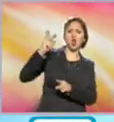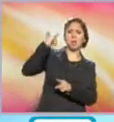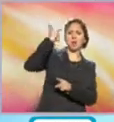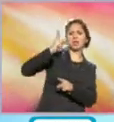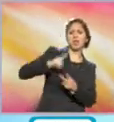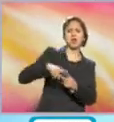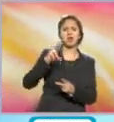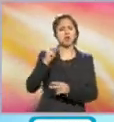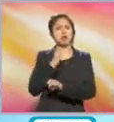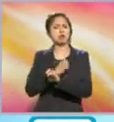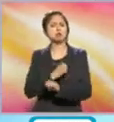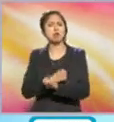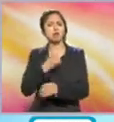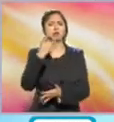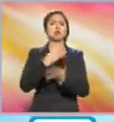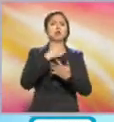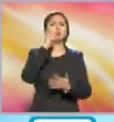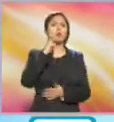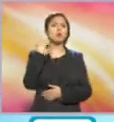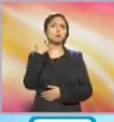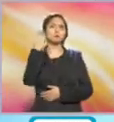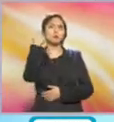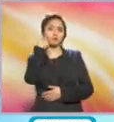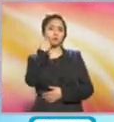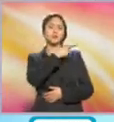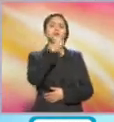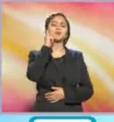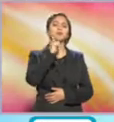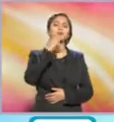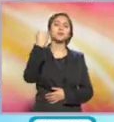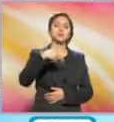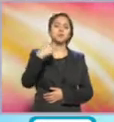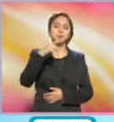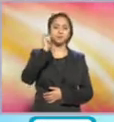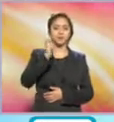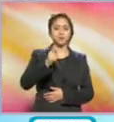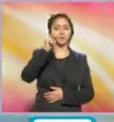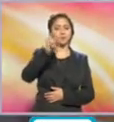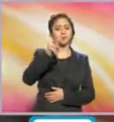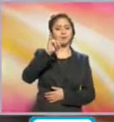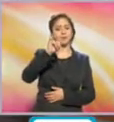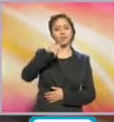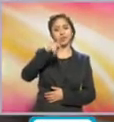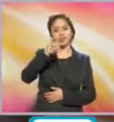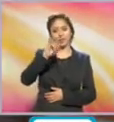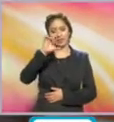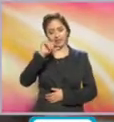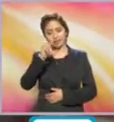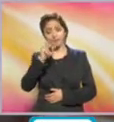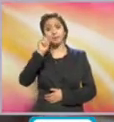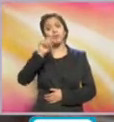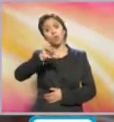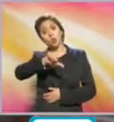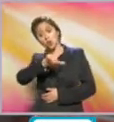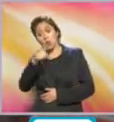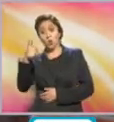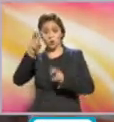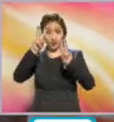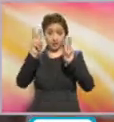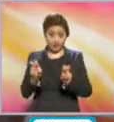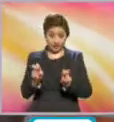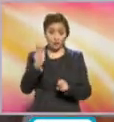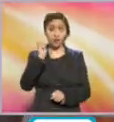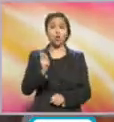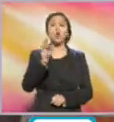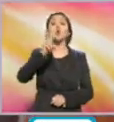Sí, fregando la ropa. Bueno, ahí está doña Vicky Carr. Elegantísima. Hay otro tema que se llama No soy una señora, que la han interpretado